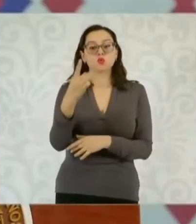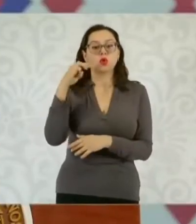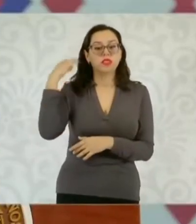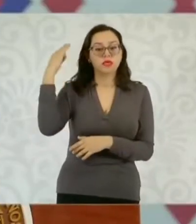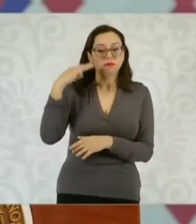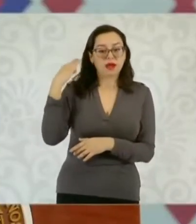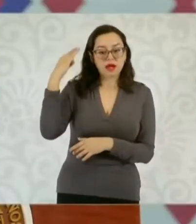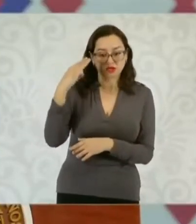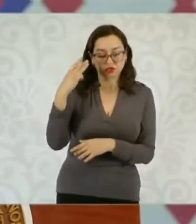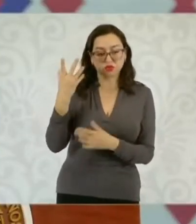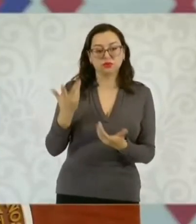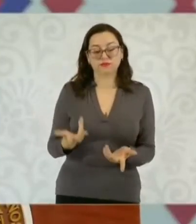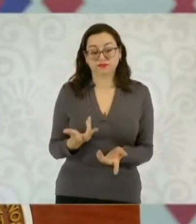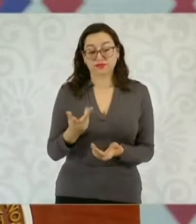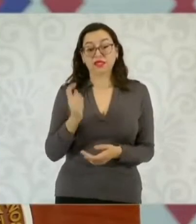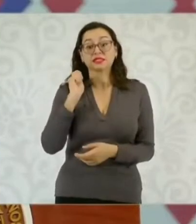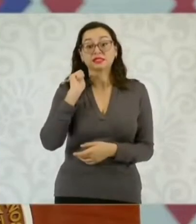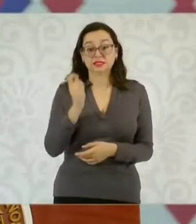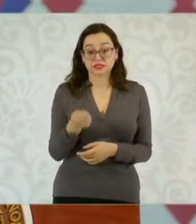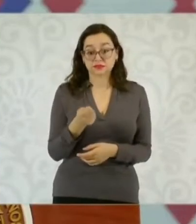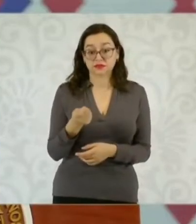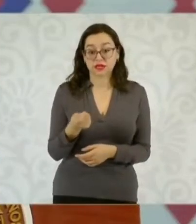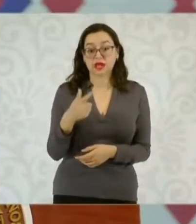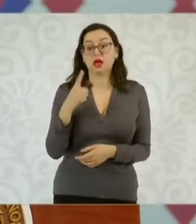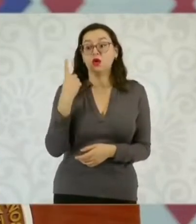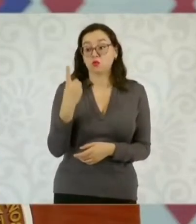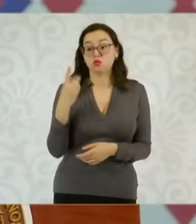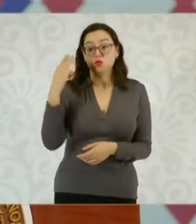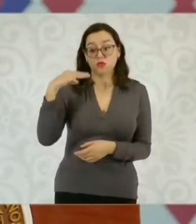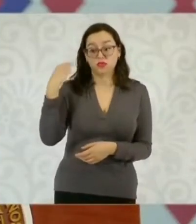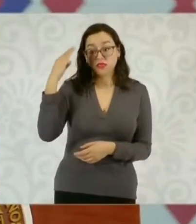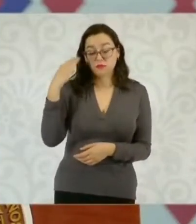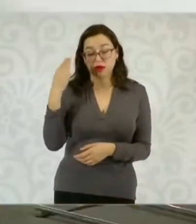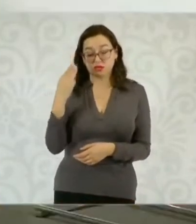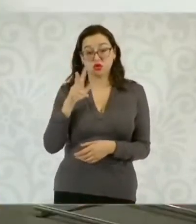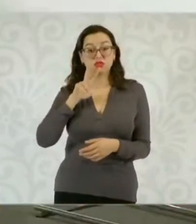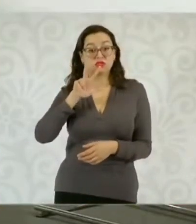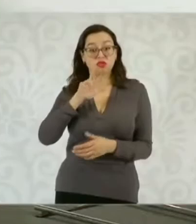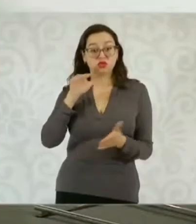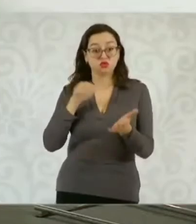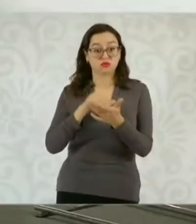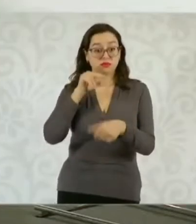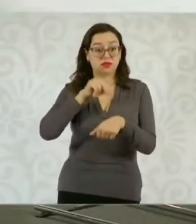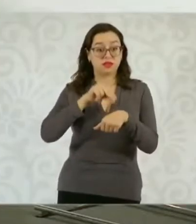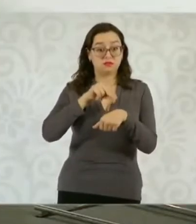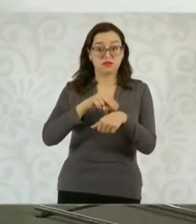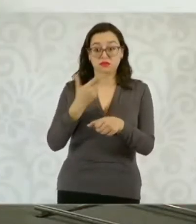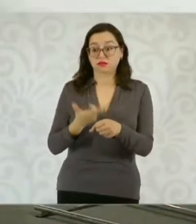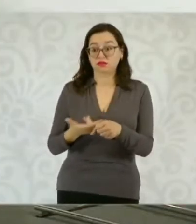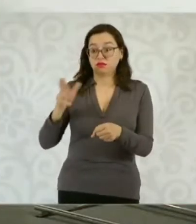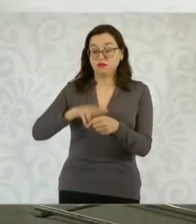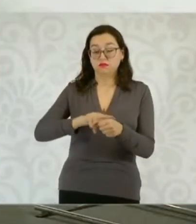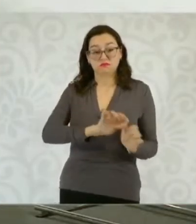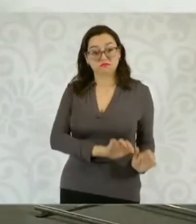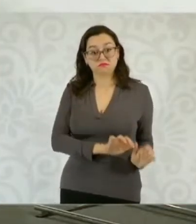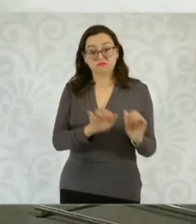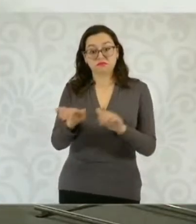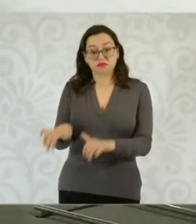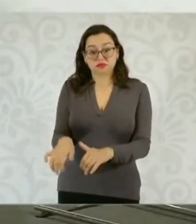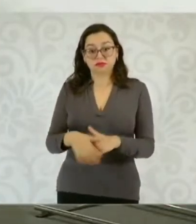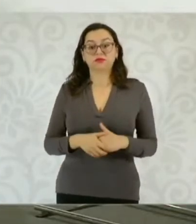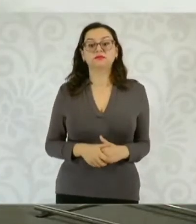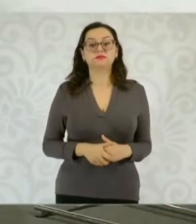marzo tendremos otros 18,000 residentes médicos iniciando ya su ciclo académico en las instituciones del Estado mexicano.